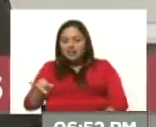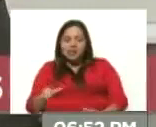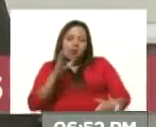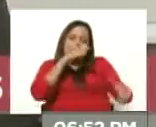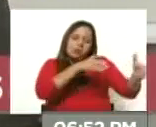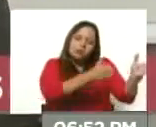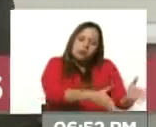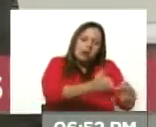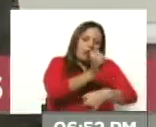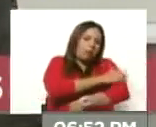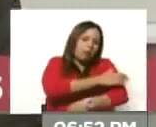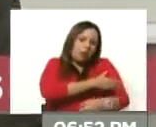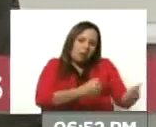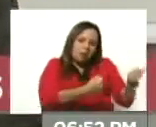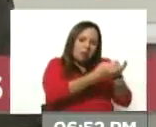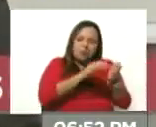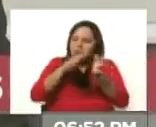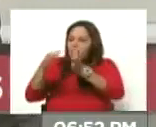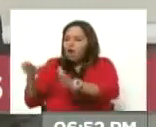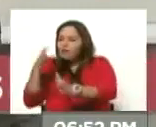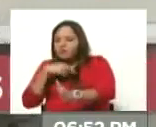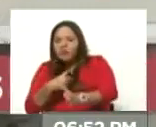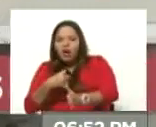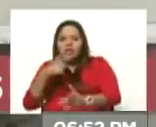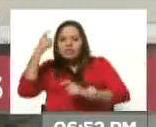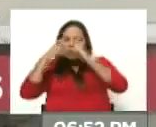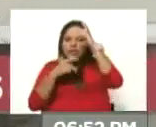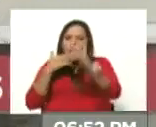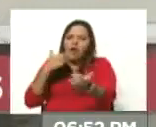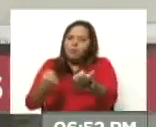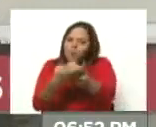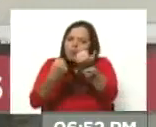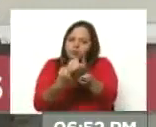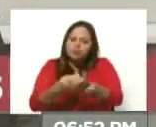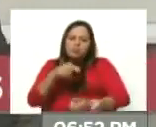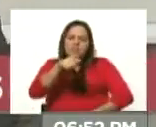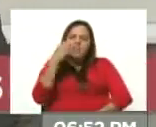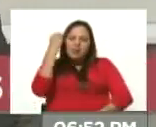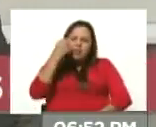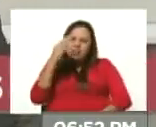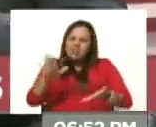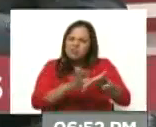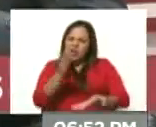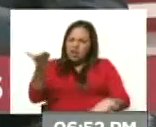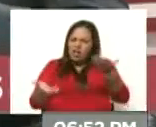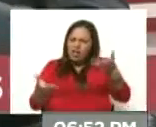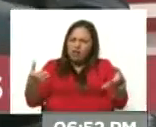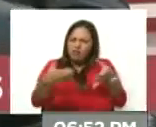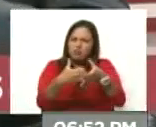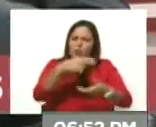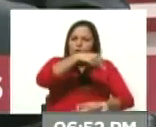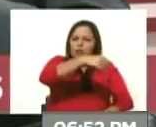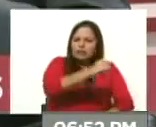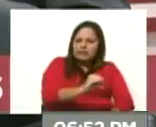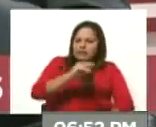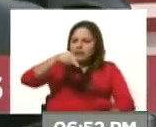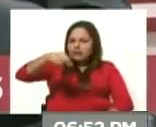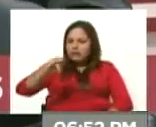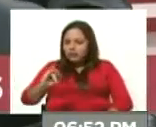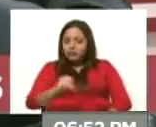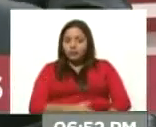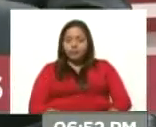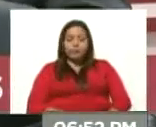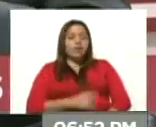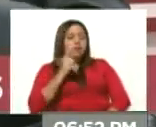declarados y son chavistas declarado hicieron poco su análisis de este segmento de la mitad de los venezolanos